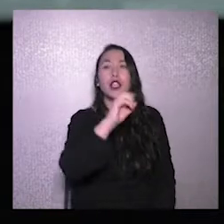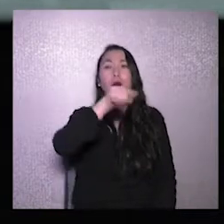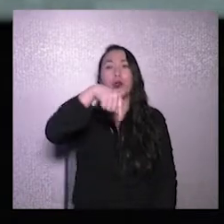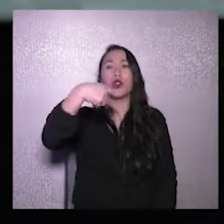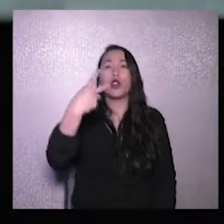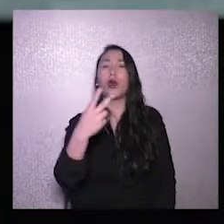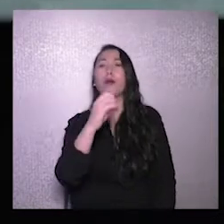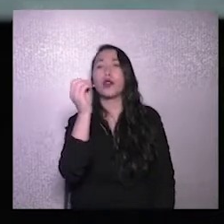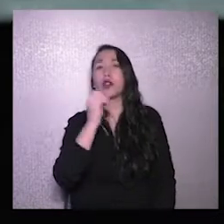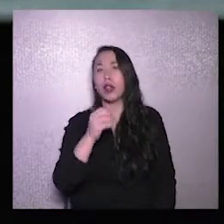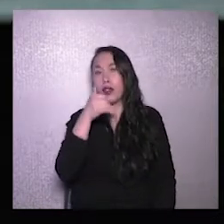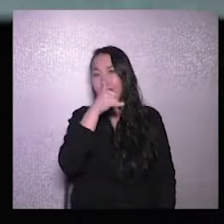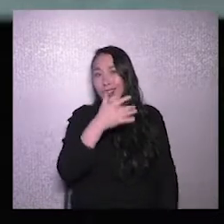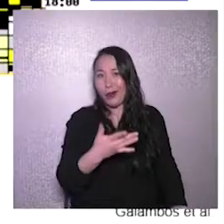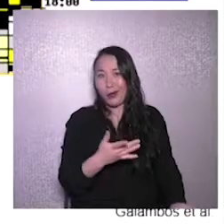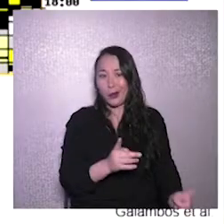tiempo.